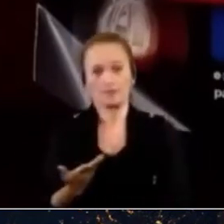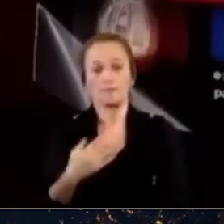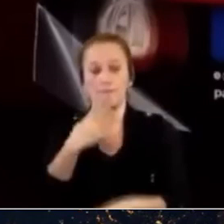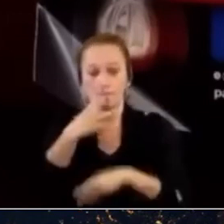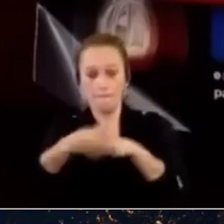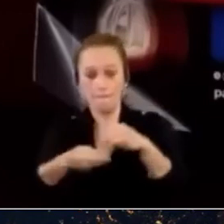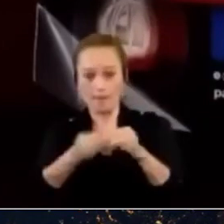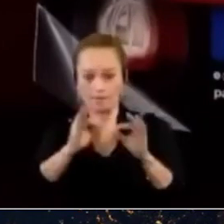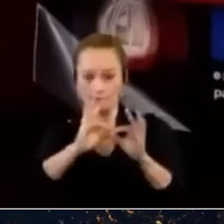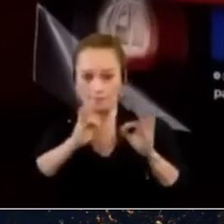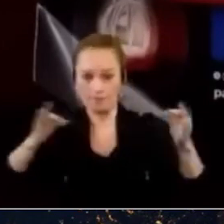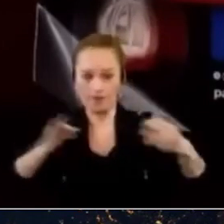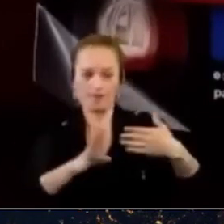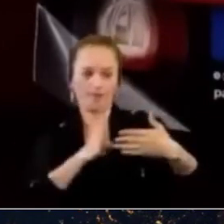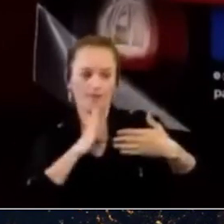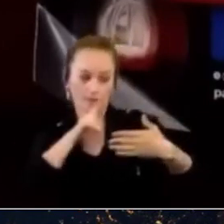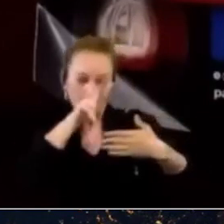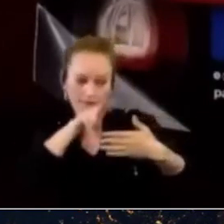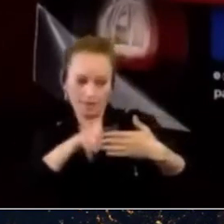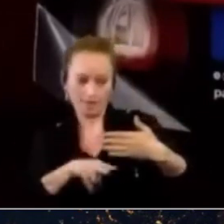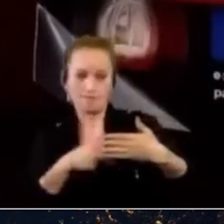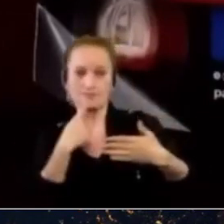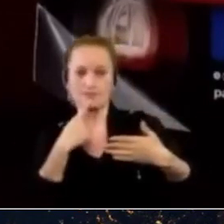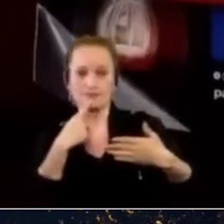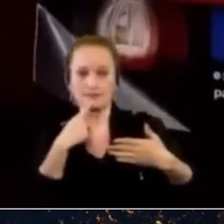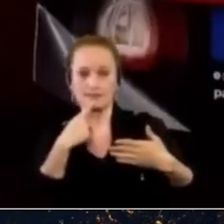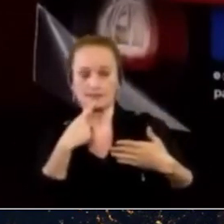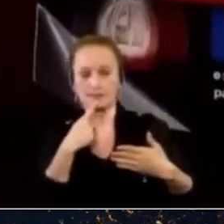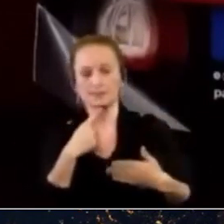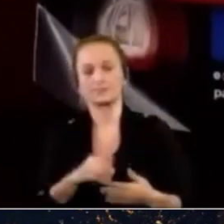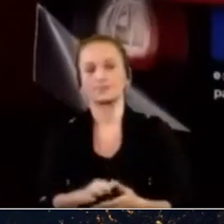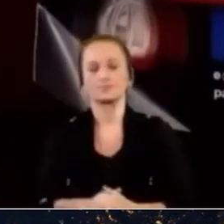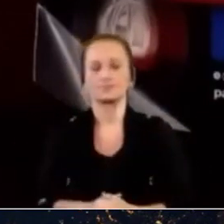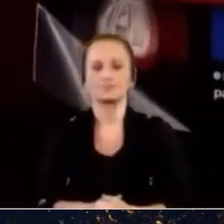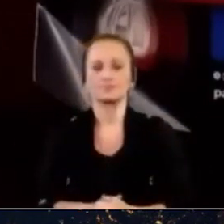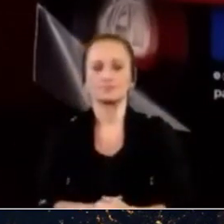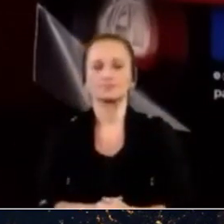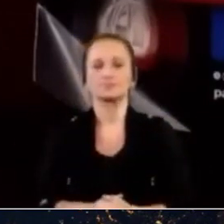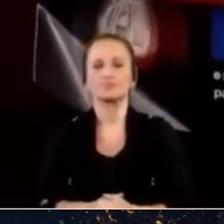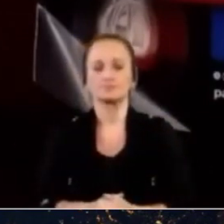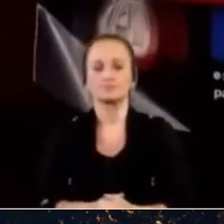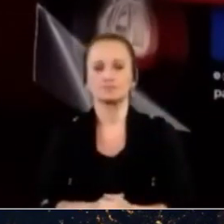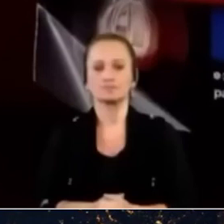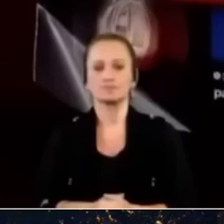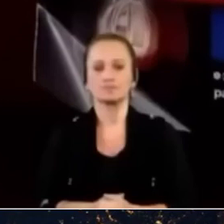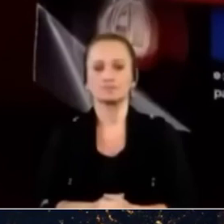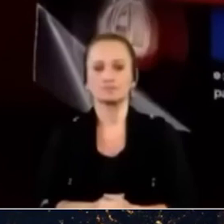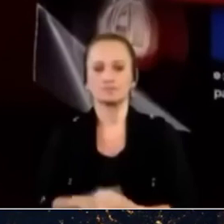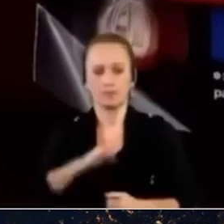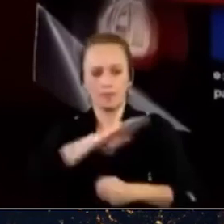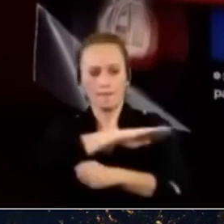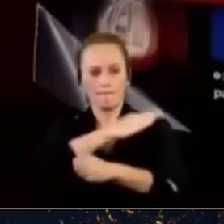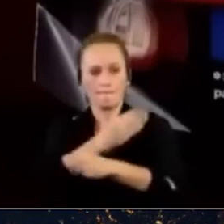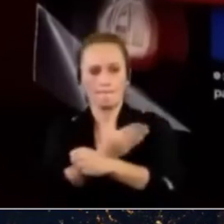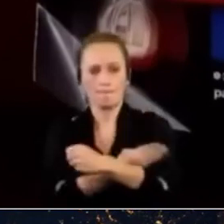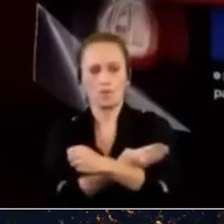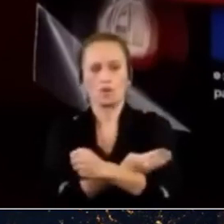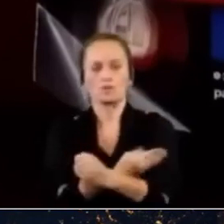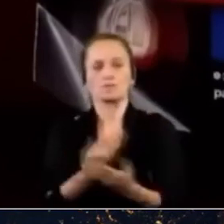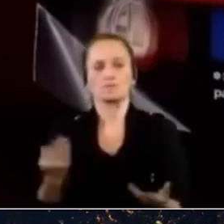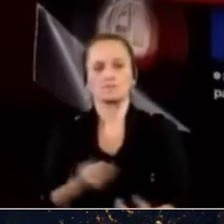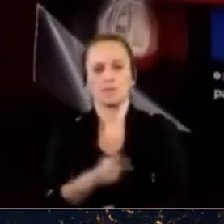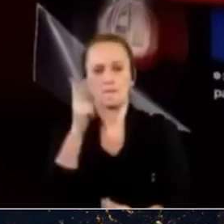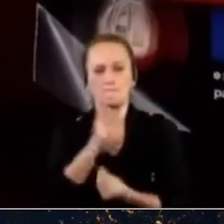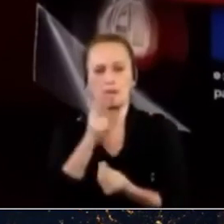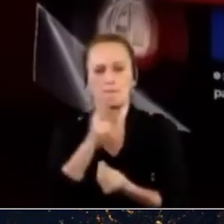leer una frase que dice la comisionada. La consolidación del poder de los grupos en